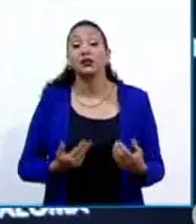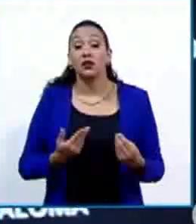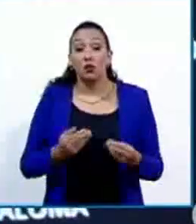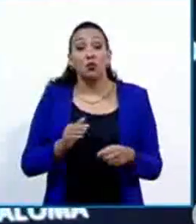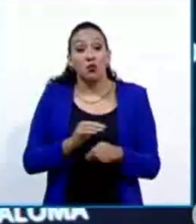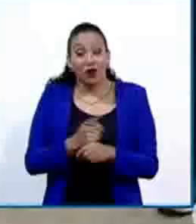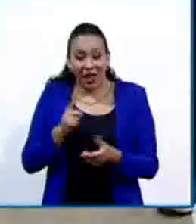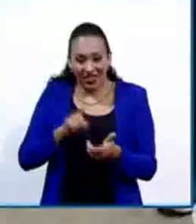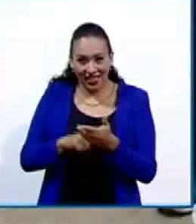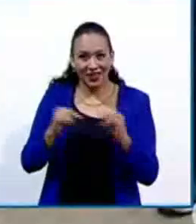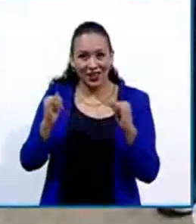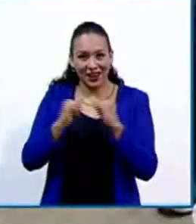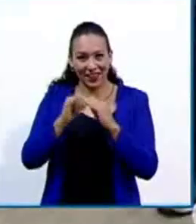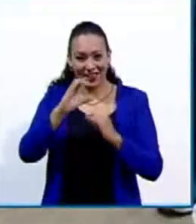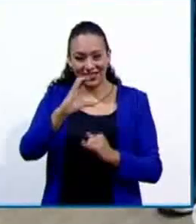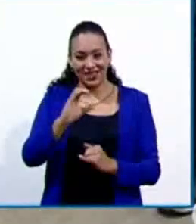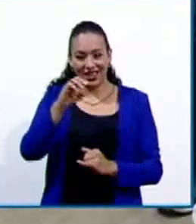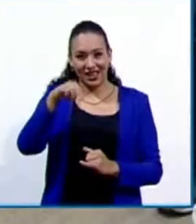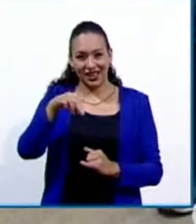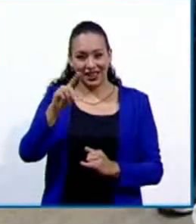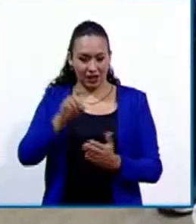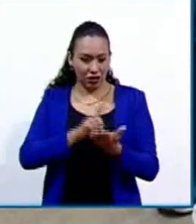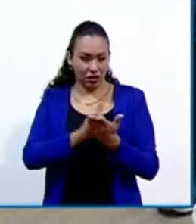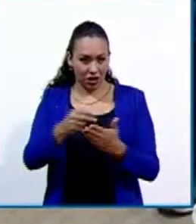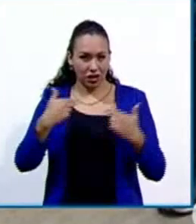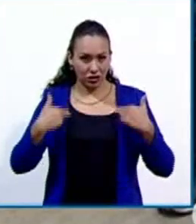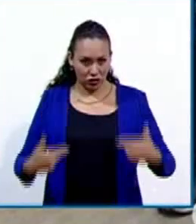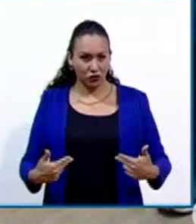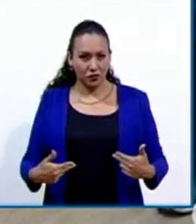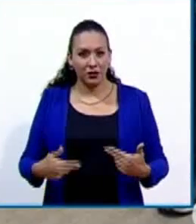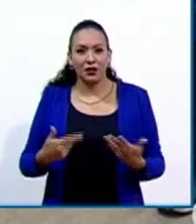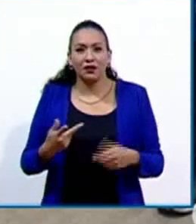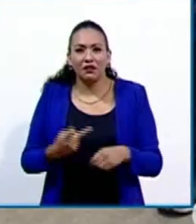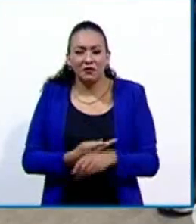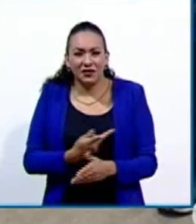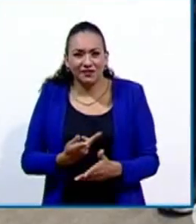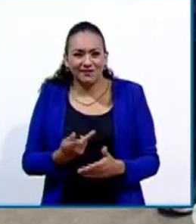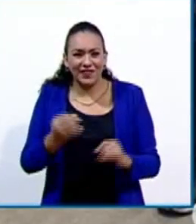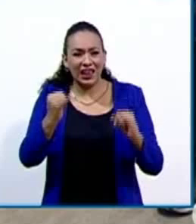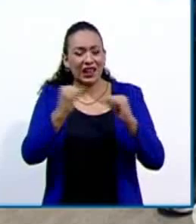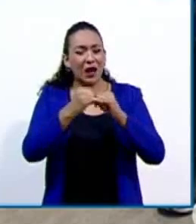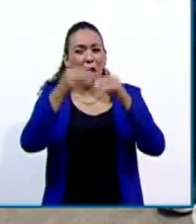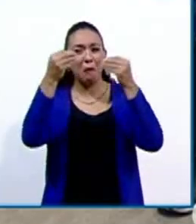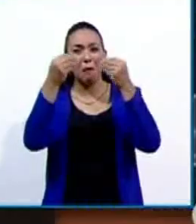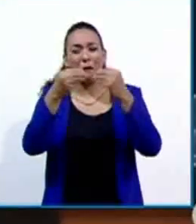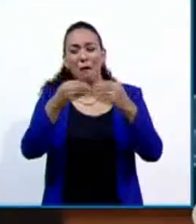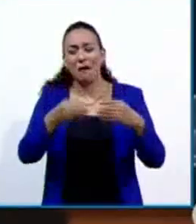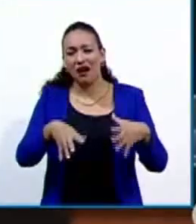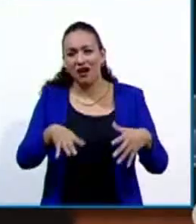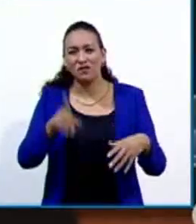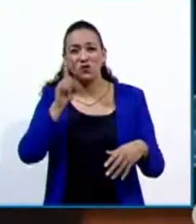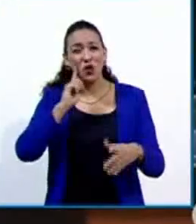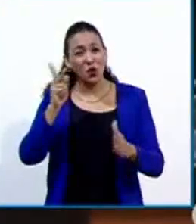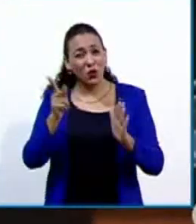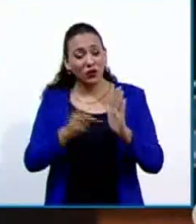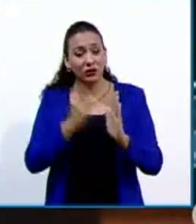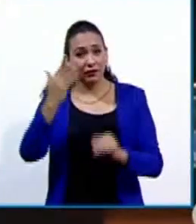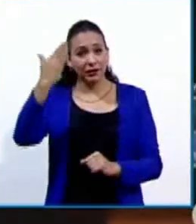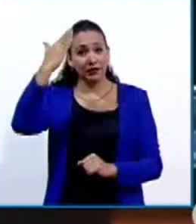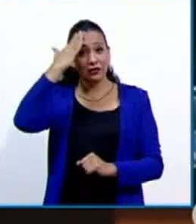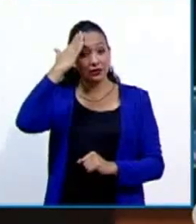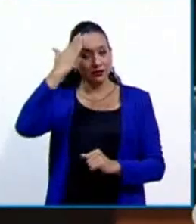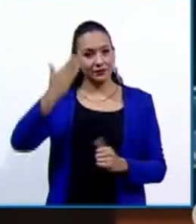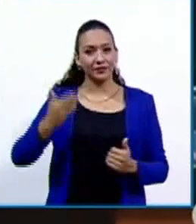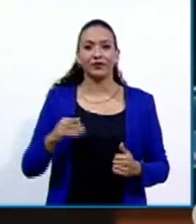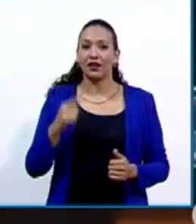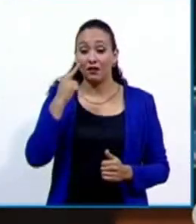debilitamiento institucional, la inacción y la pérdida de autonomía. Agregó que se ignoraron los estándares internacionales sobre